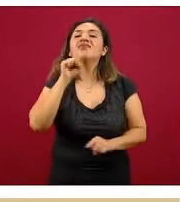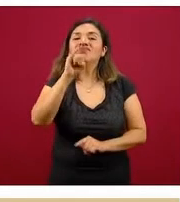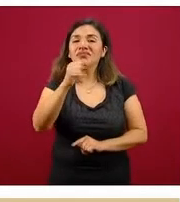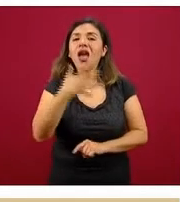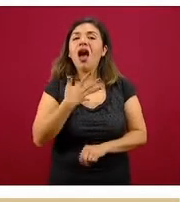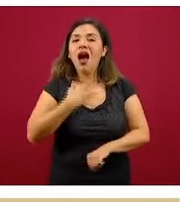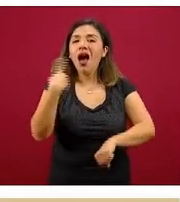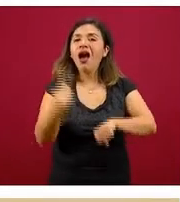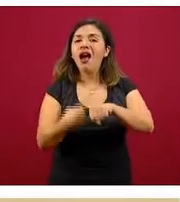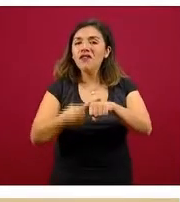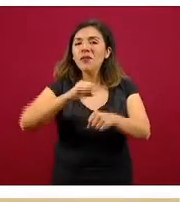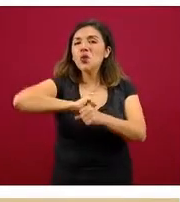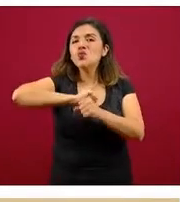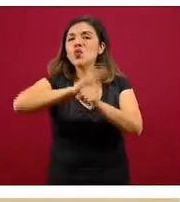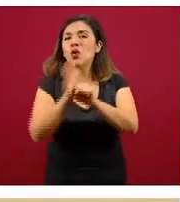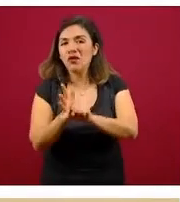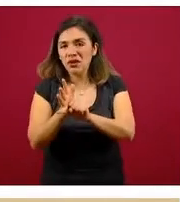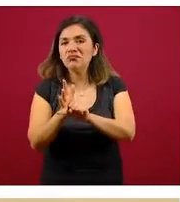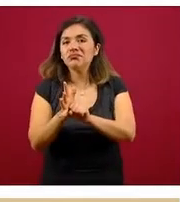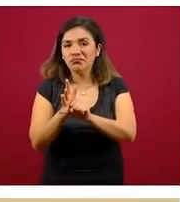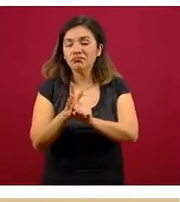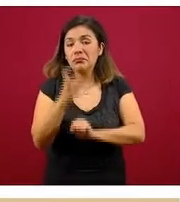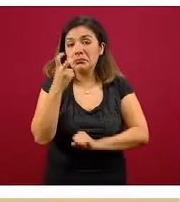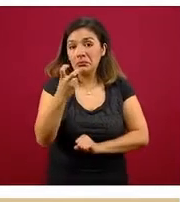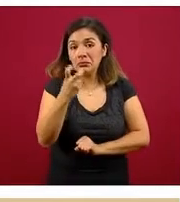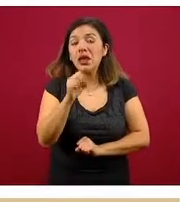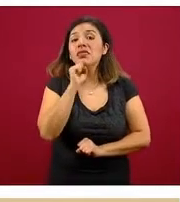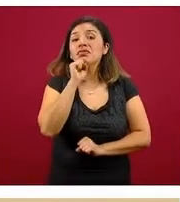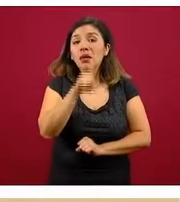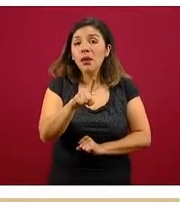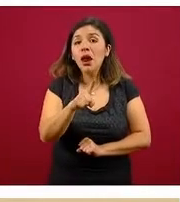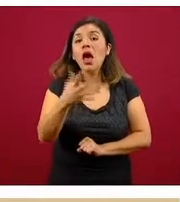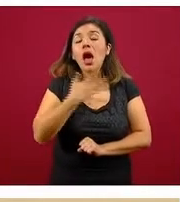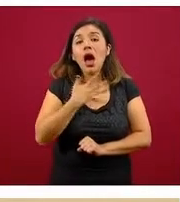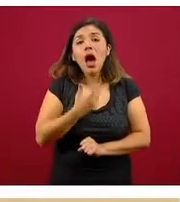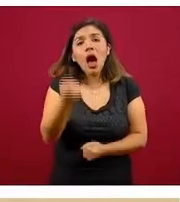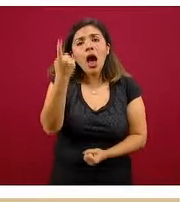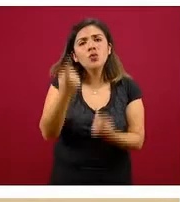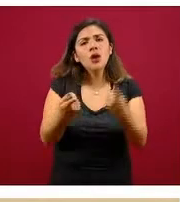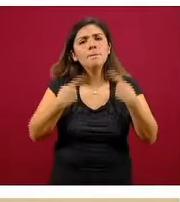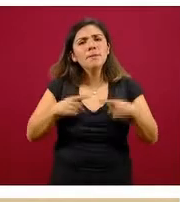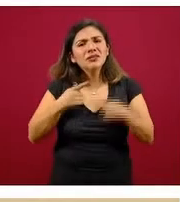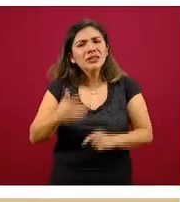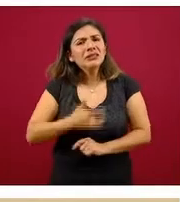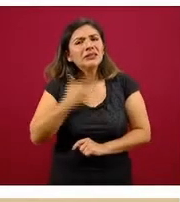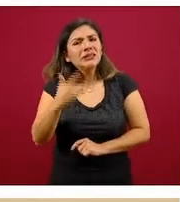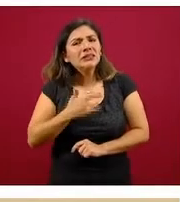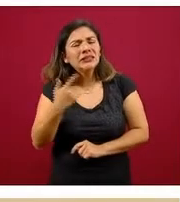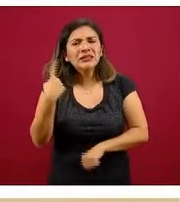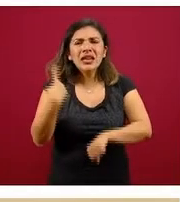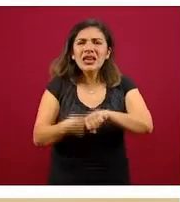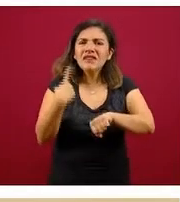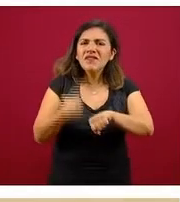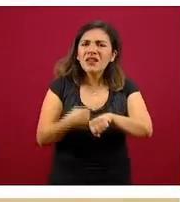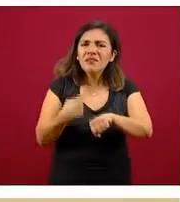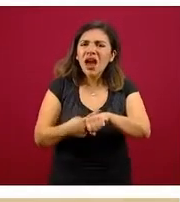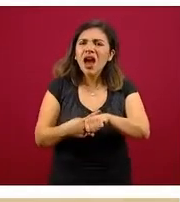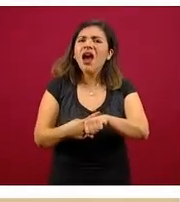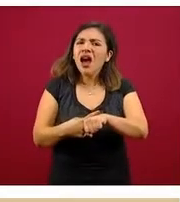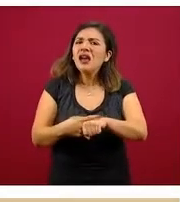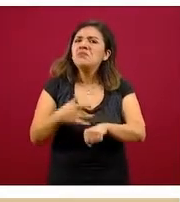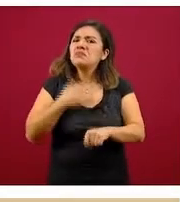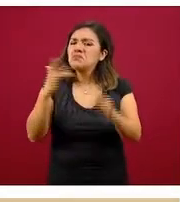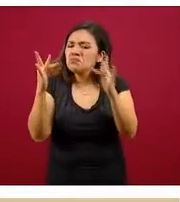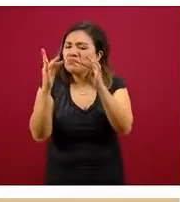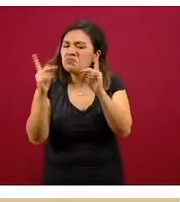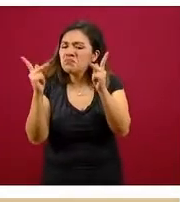196.847 sí tenían la presencia de virus SARS-CoV-2 y además, como eran personas que habían expresado signos y síntomas de enfermedad